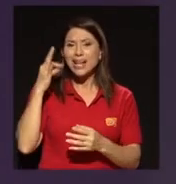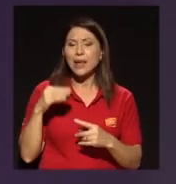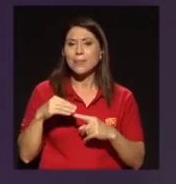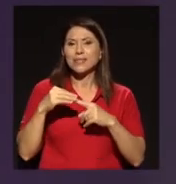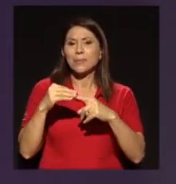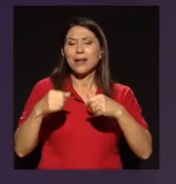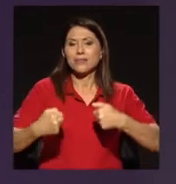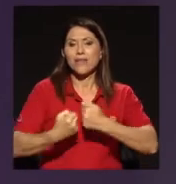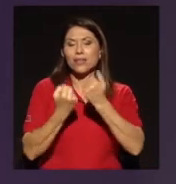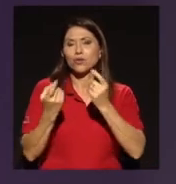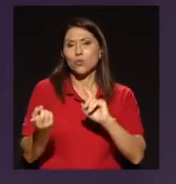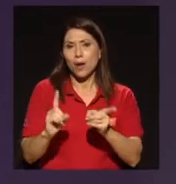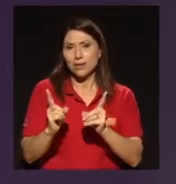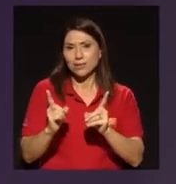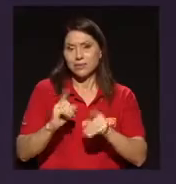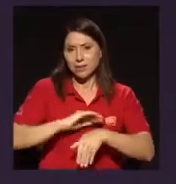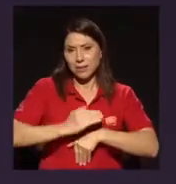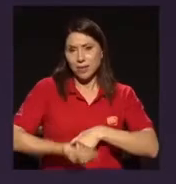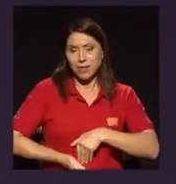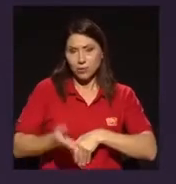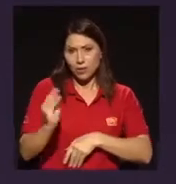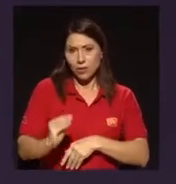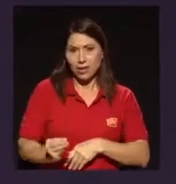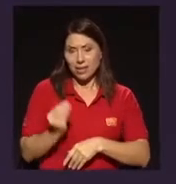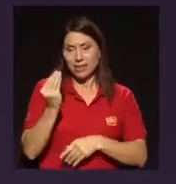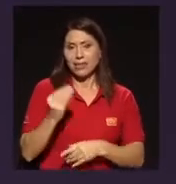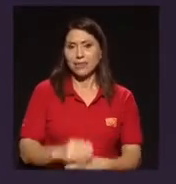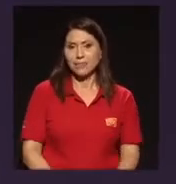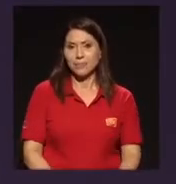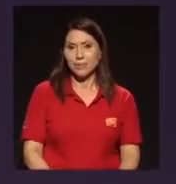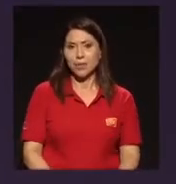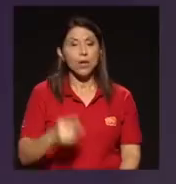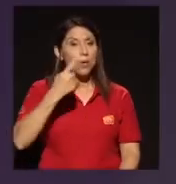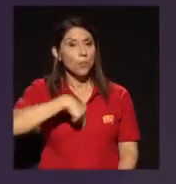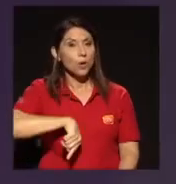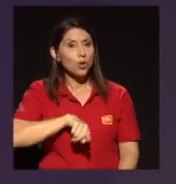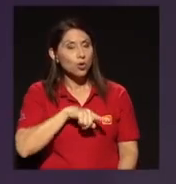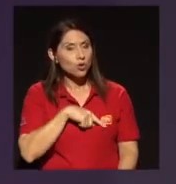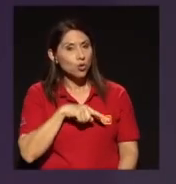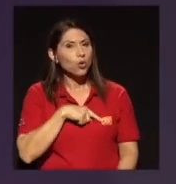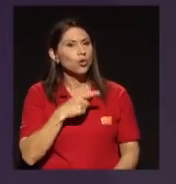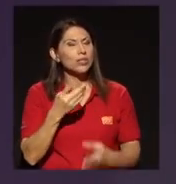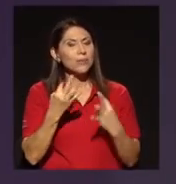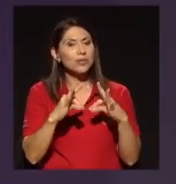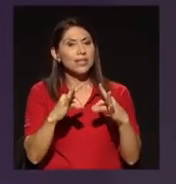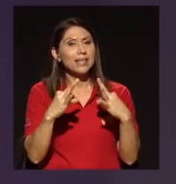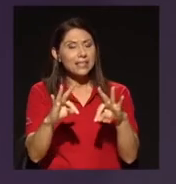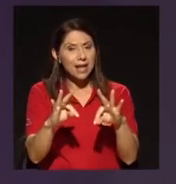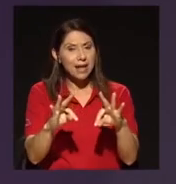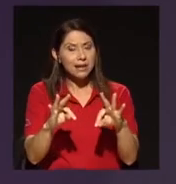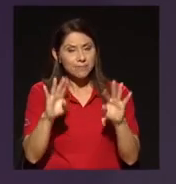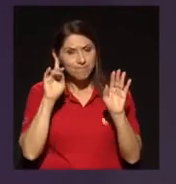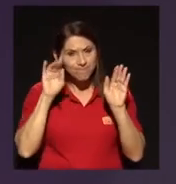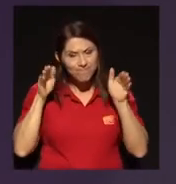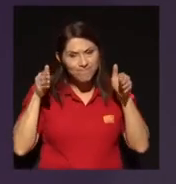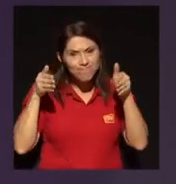en materia de embarazo adolescente? Tal vez muy conciso. Bueno, nosotros lo que hemos hecho es intentar focalizarnos